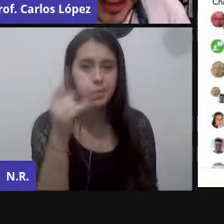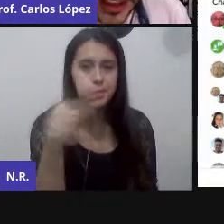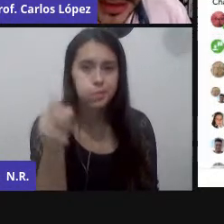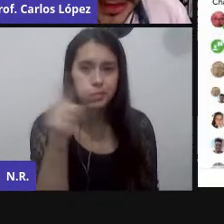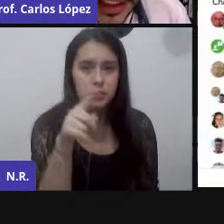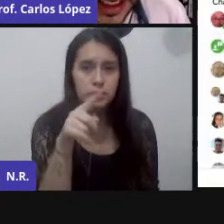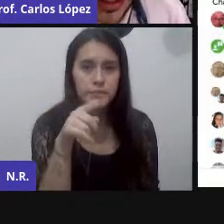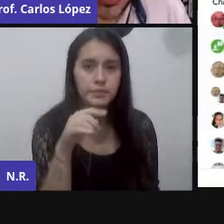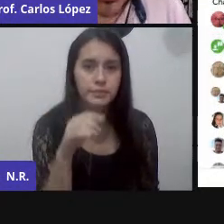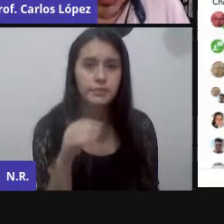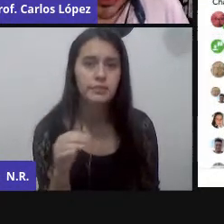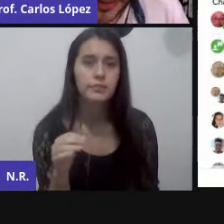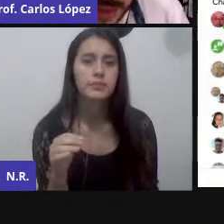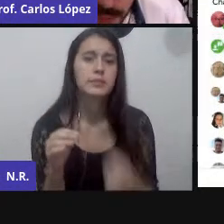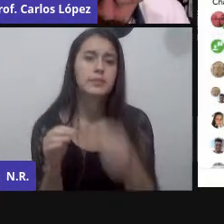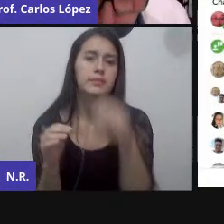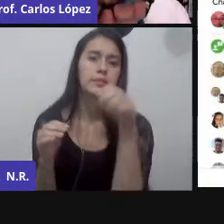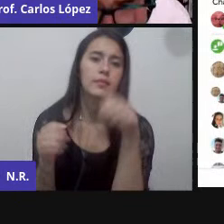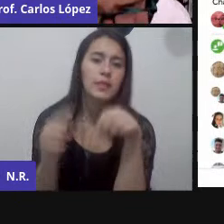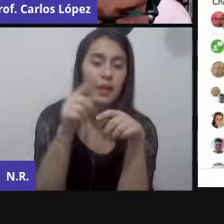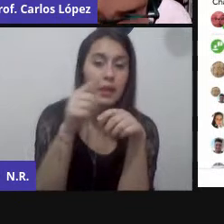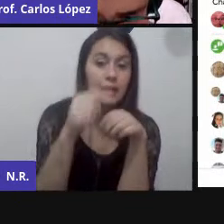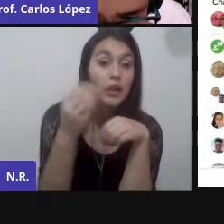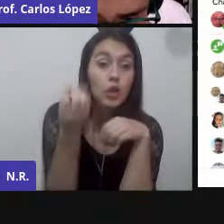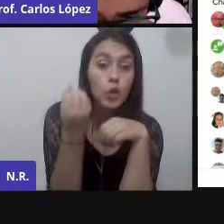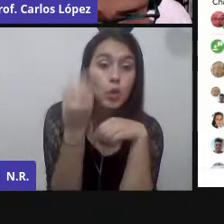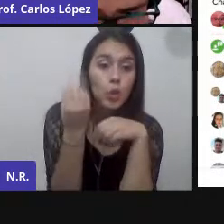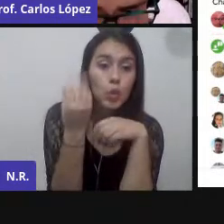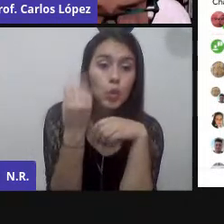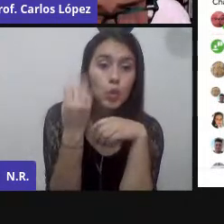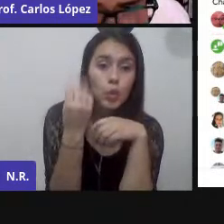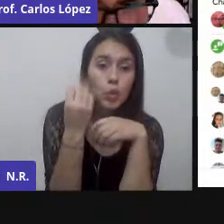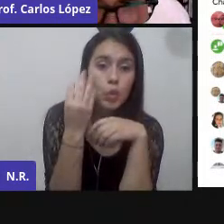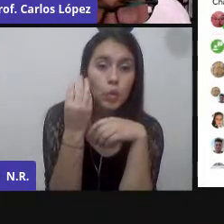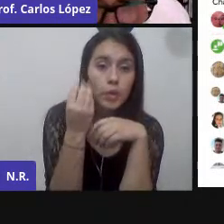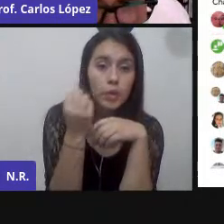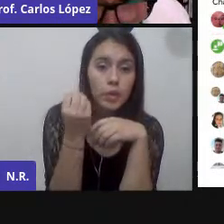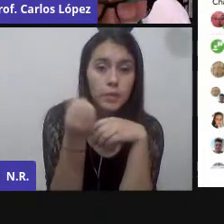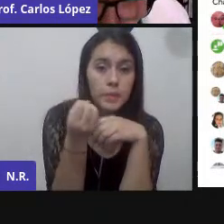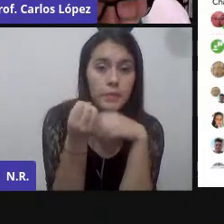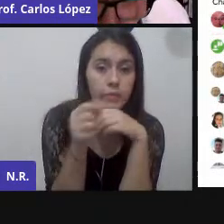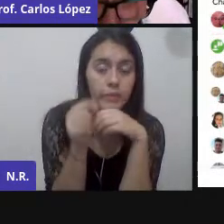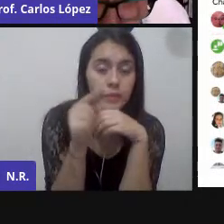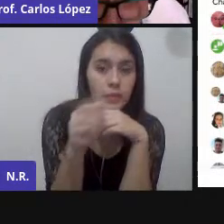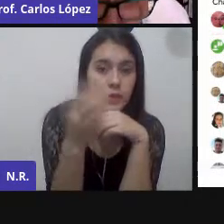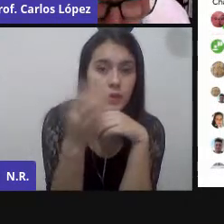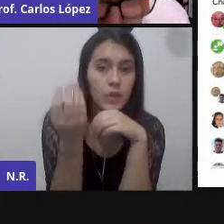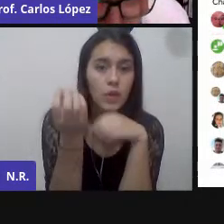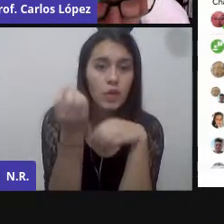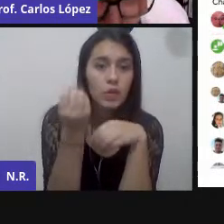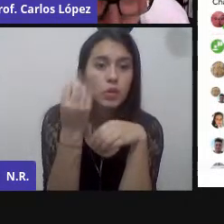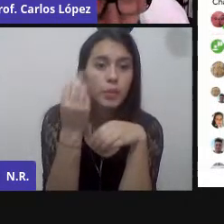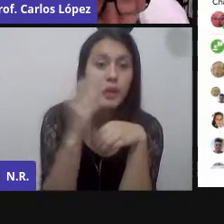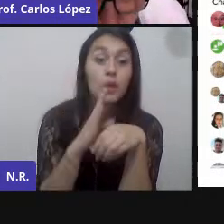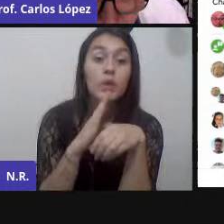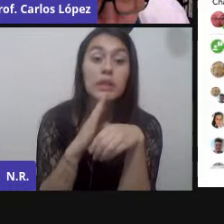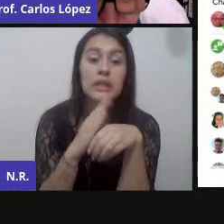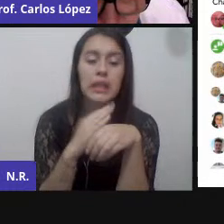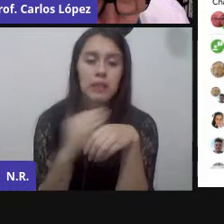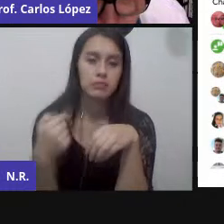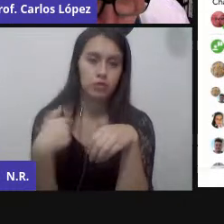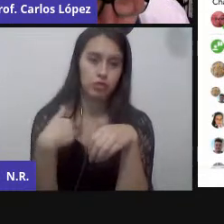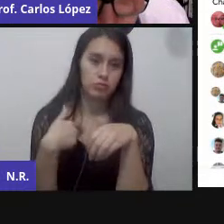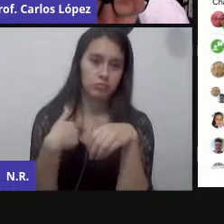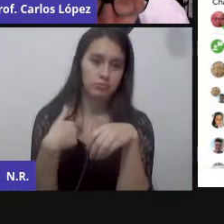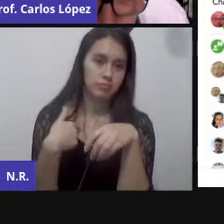Your friend. Sí. Y ahí nos envía un código. Este es el código que envía. Este código solamente lo conoce el administrador de